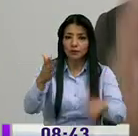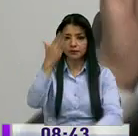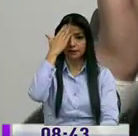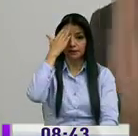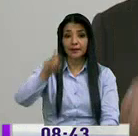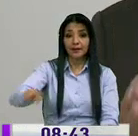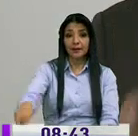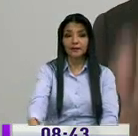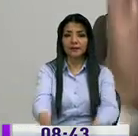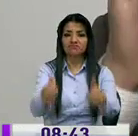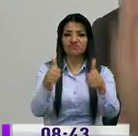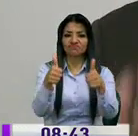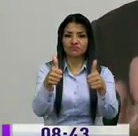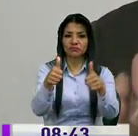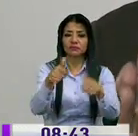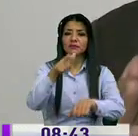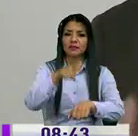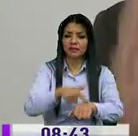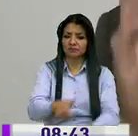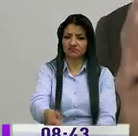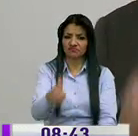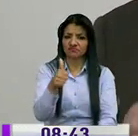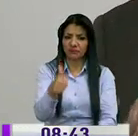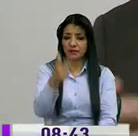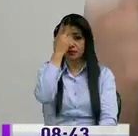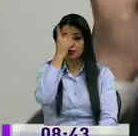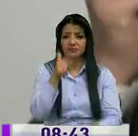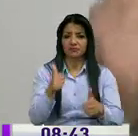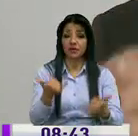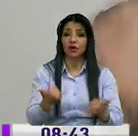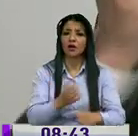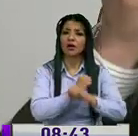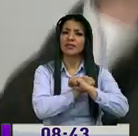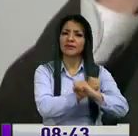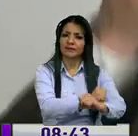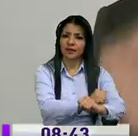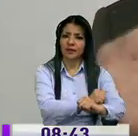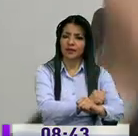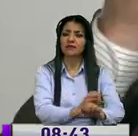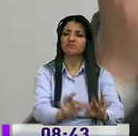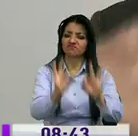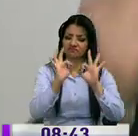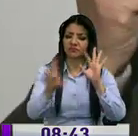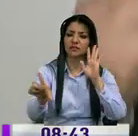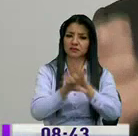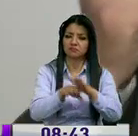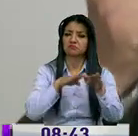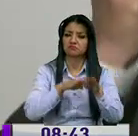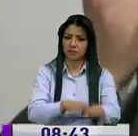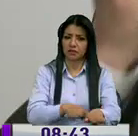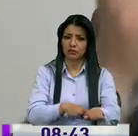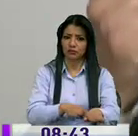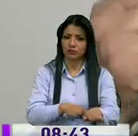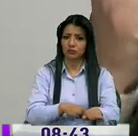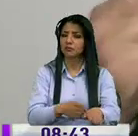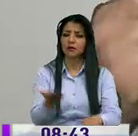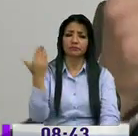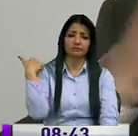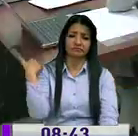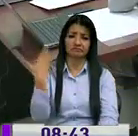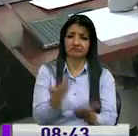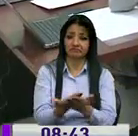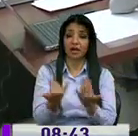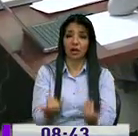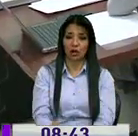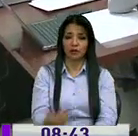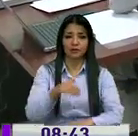lo correcto en el tiempo correcto y se defiende con las armas legítimas de la ley en la mano, como lo hemos hecho esta tarde. Es